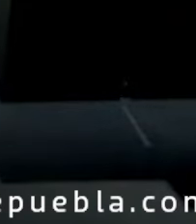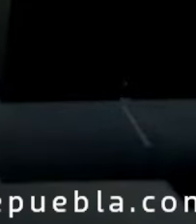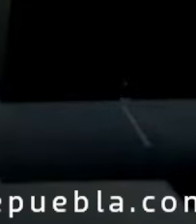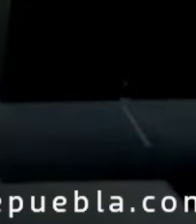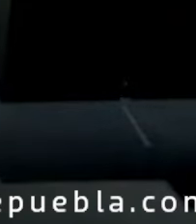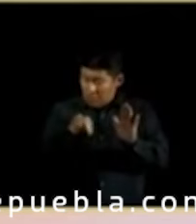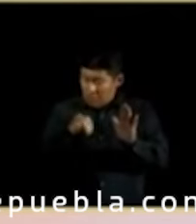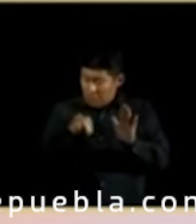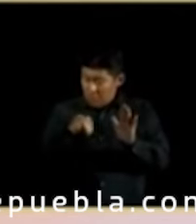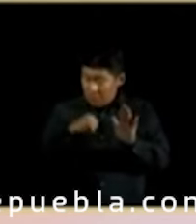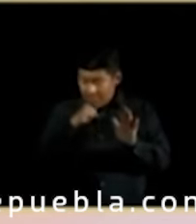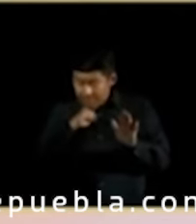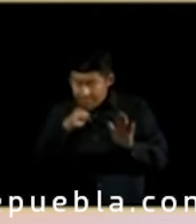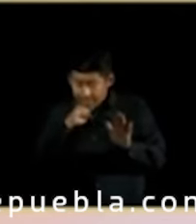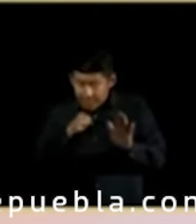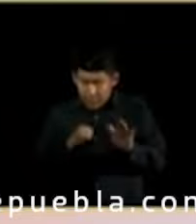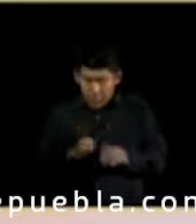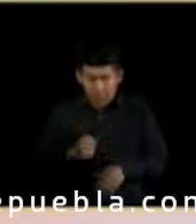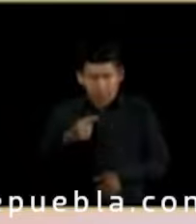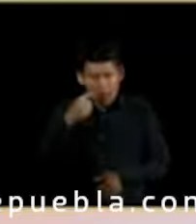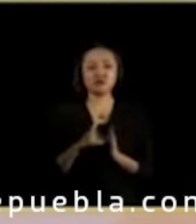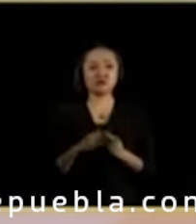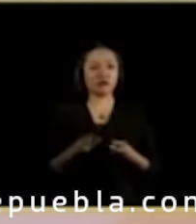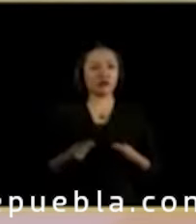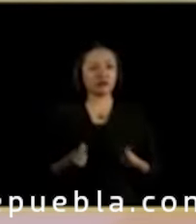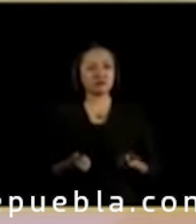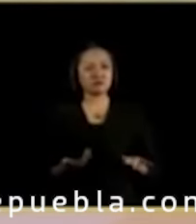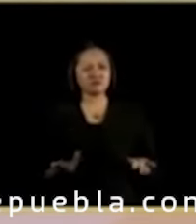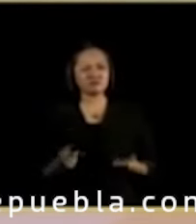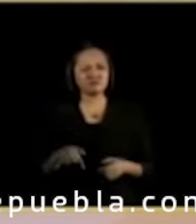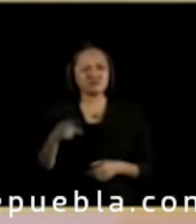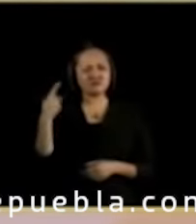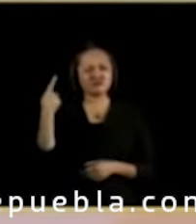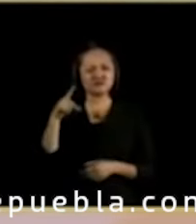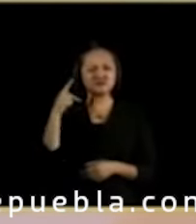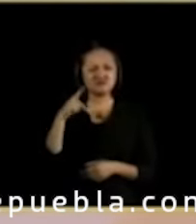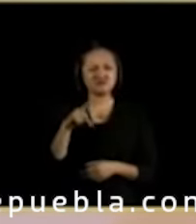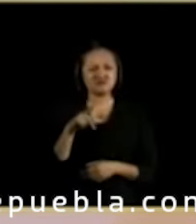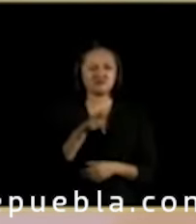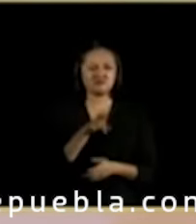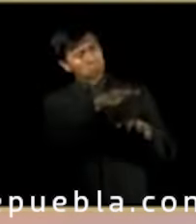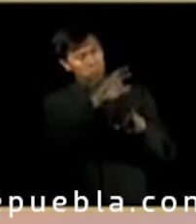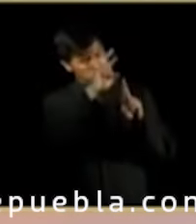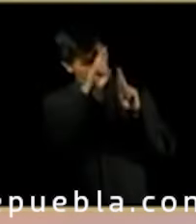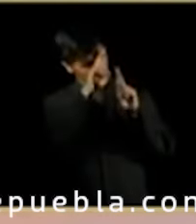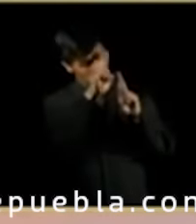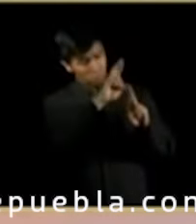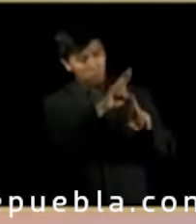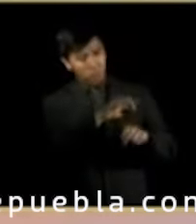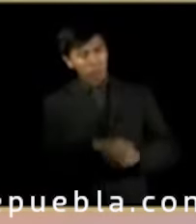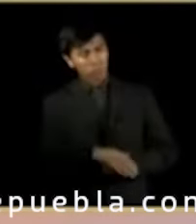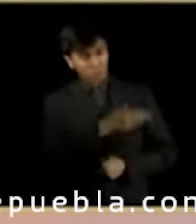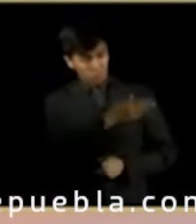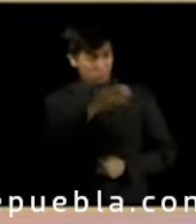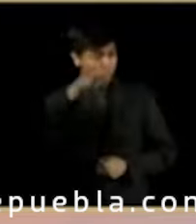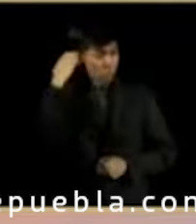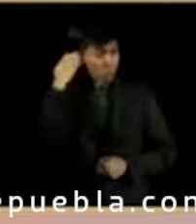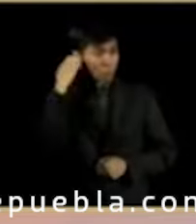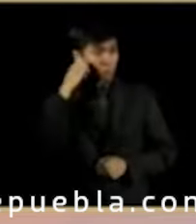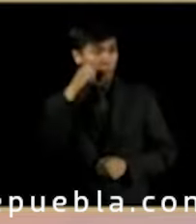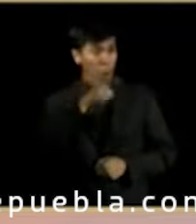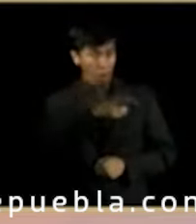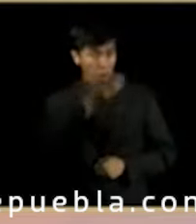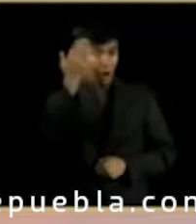Puebla. Candidato Armentira. Los poblanos te van a expulsar. A ti, Eduardo, como funcionario